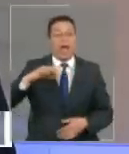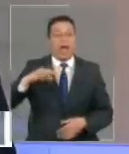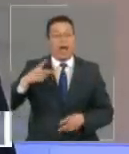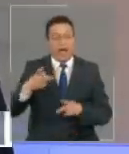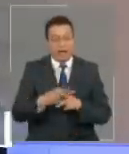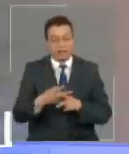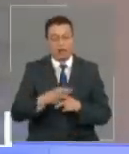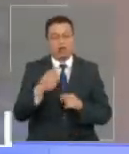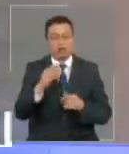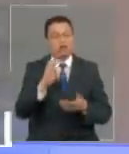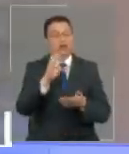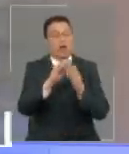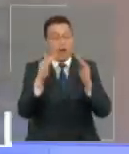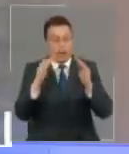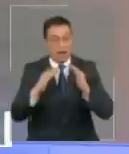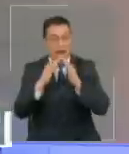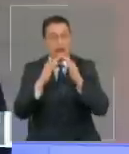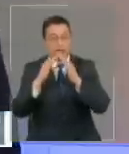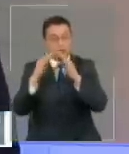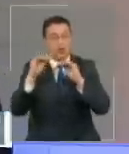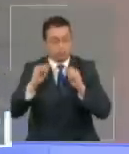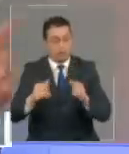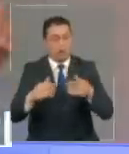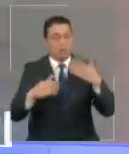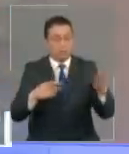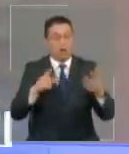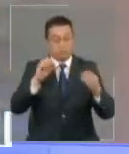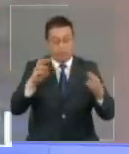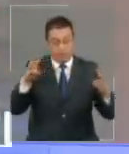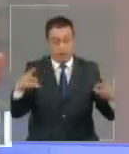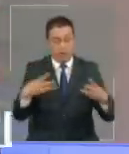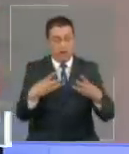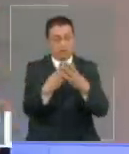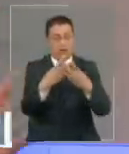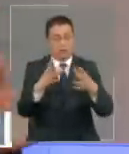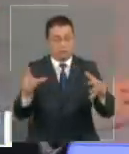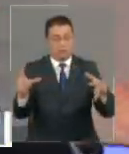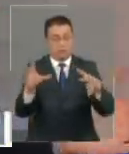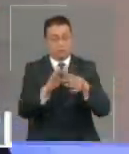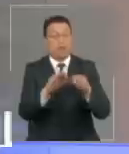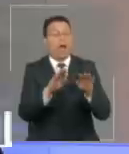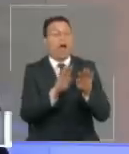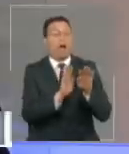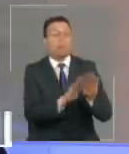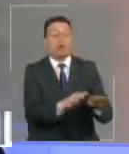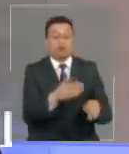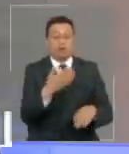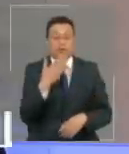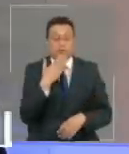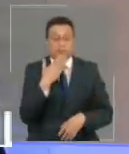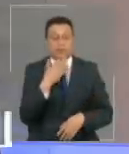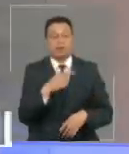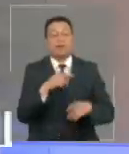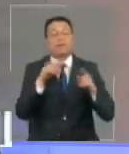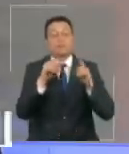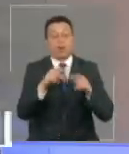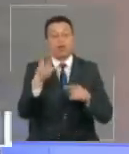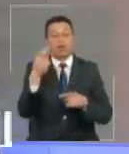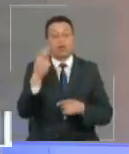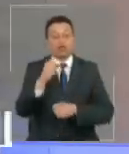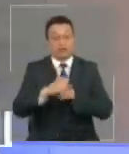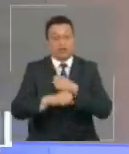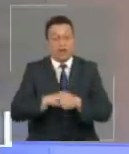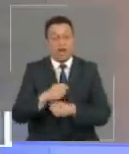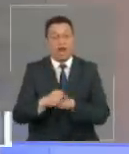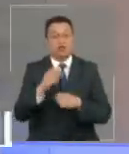subsidios habitacionales, y que se puedan incorporar a la red. Pero además tenemos una red de apoyo. Por ejemplo, en los 12 años que Marcelo